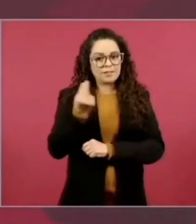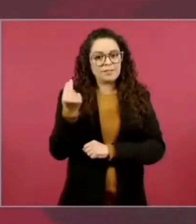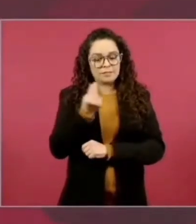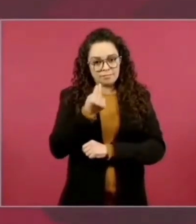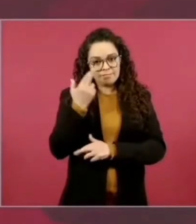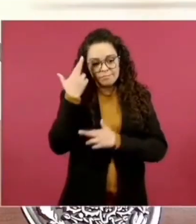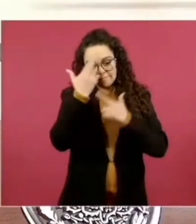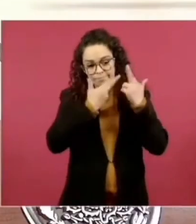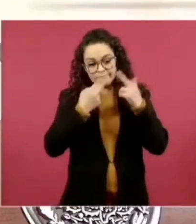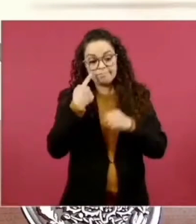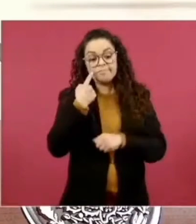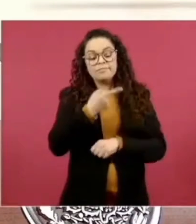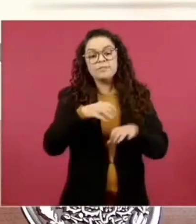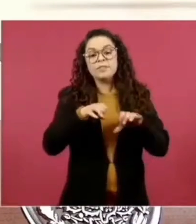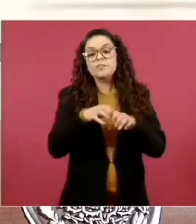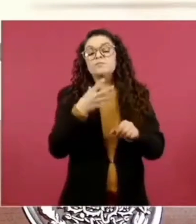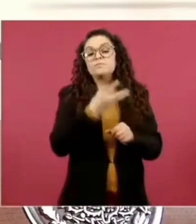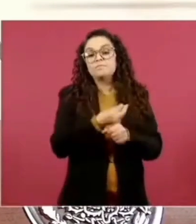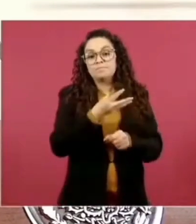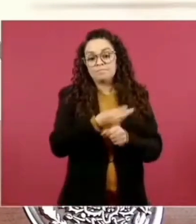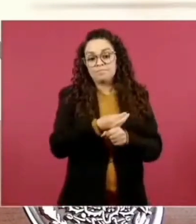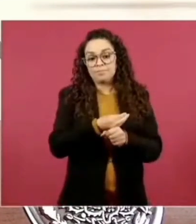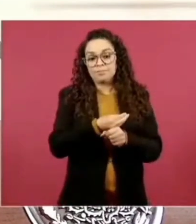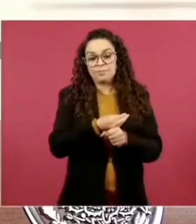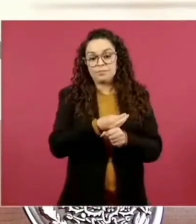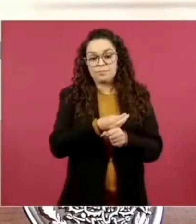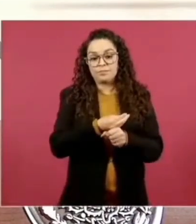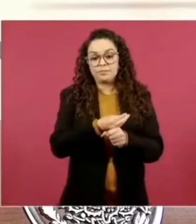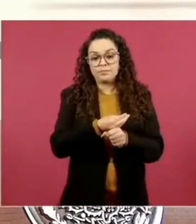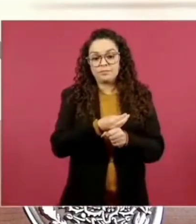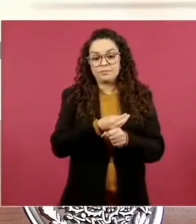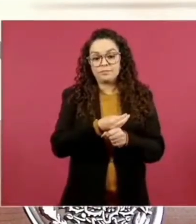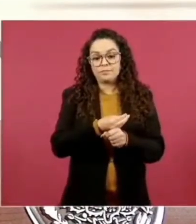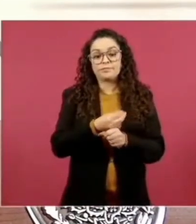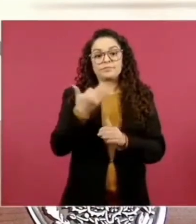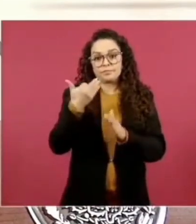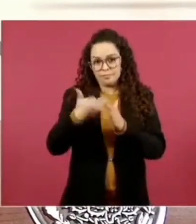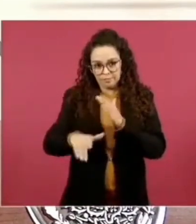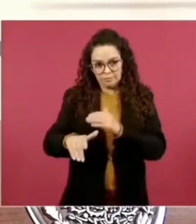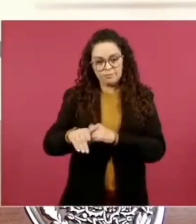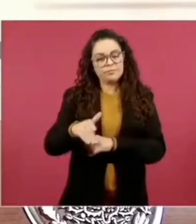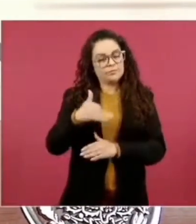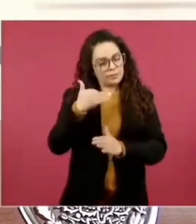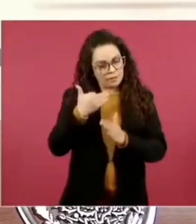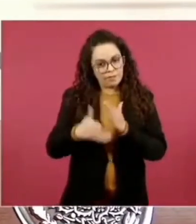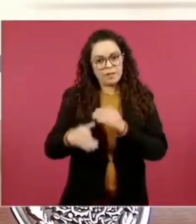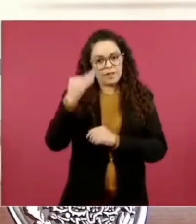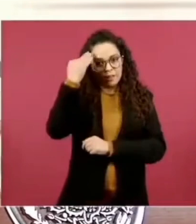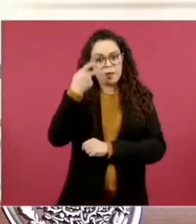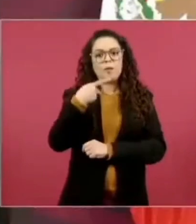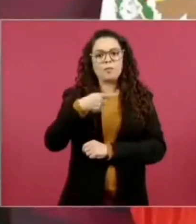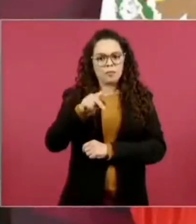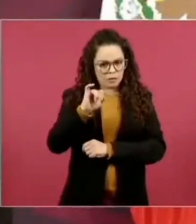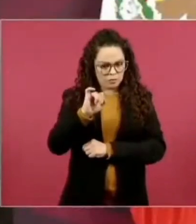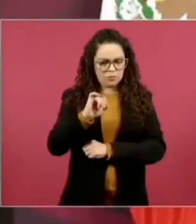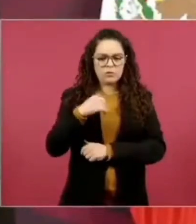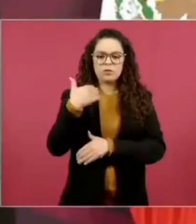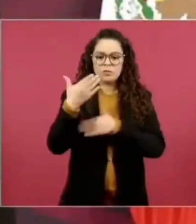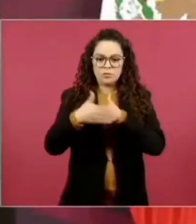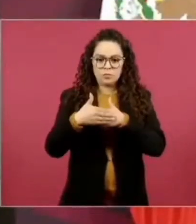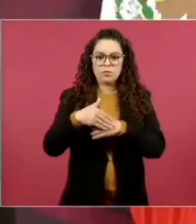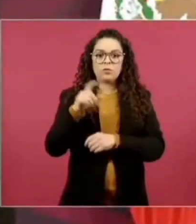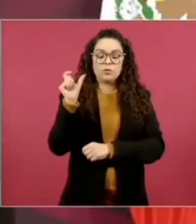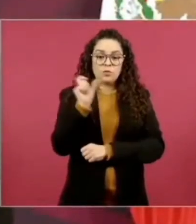atenderlo. Ahí todavía va a llevar tiempo, pero va a llegar el momento que empiecen